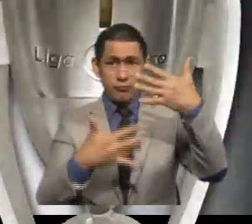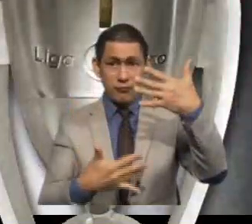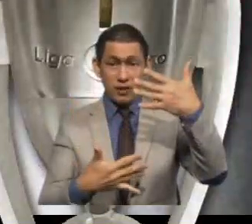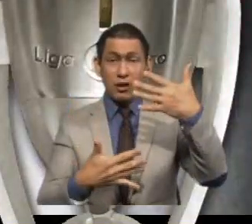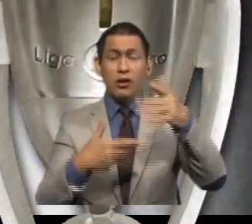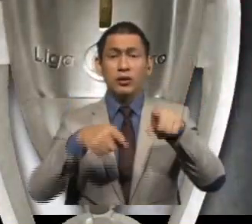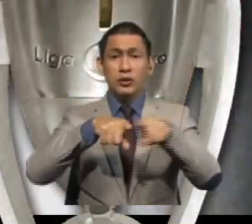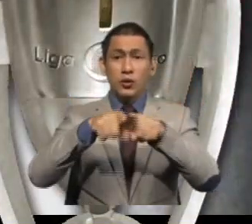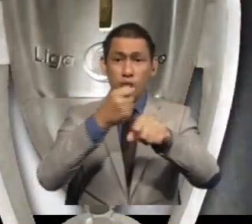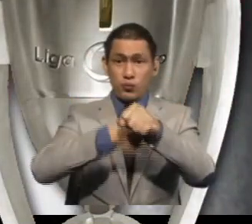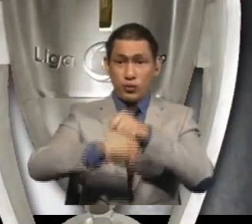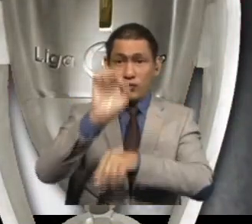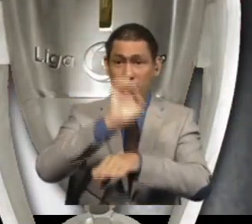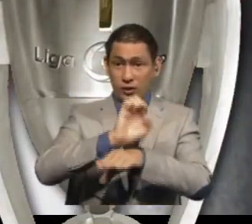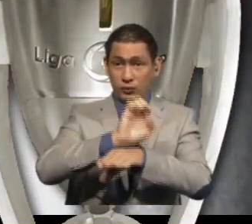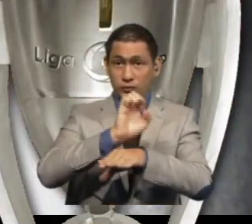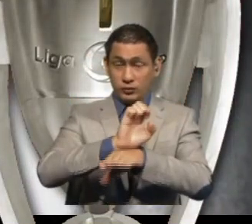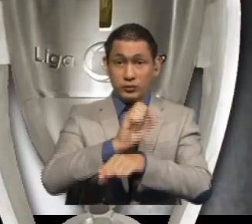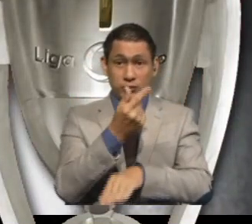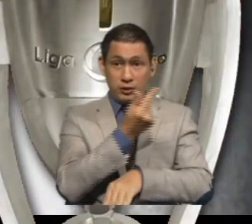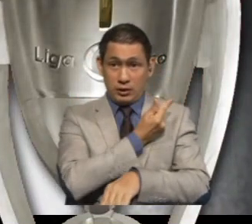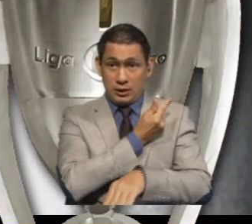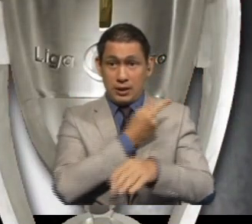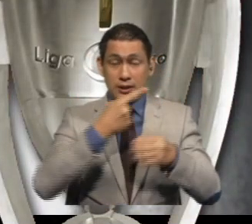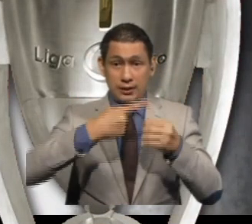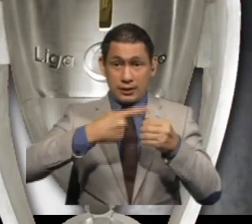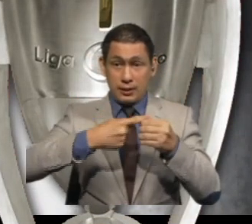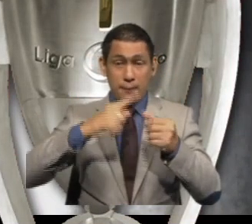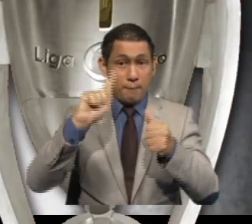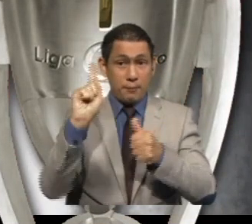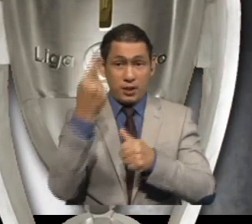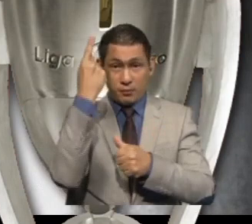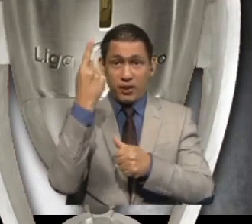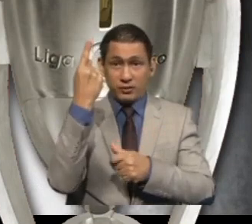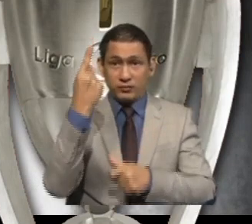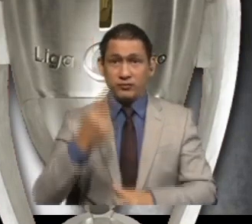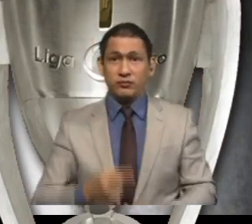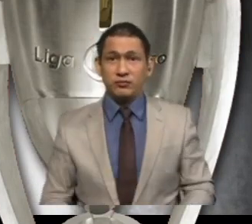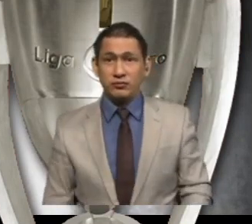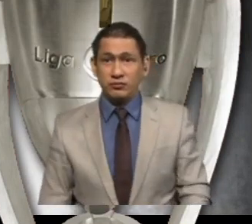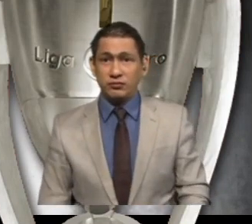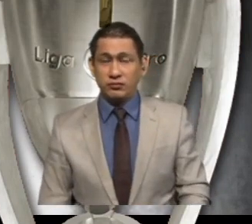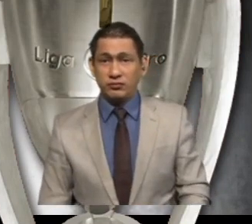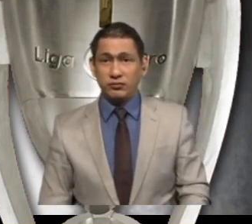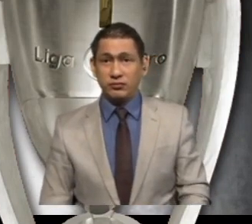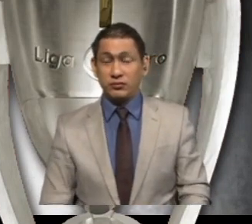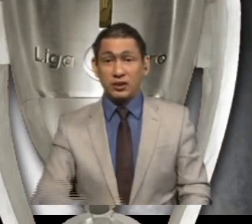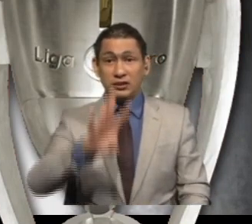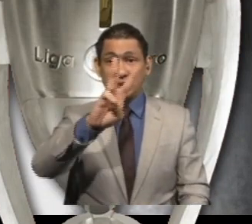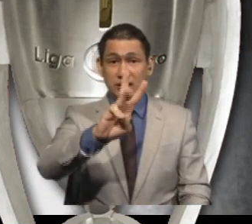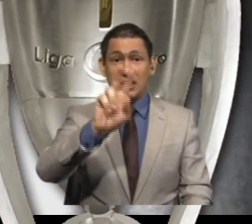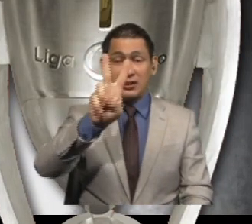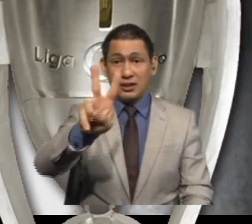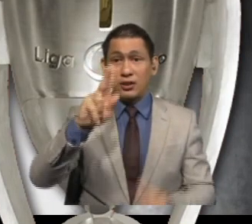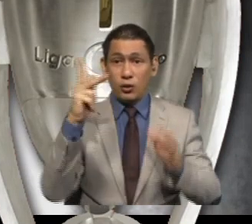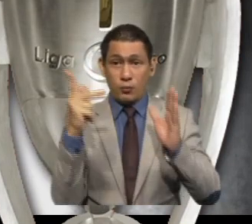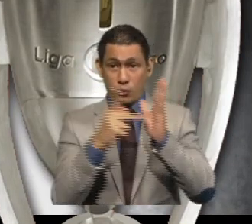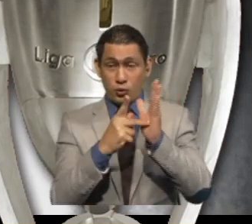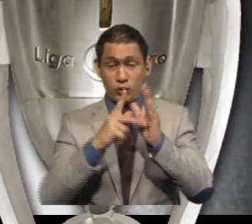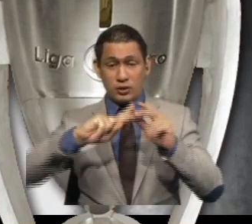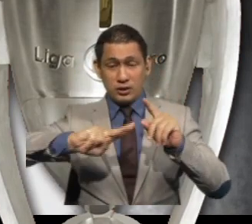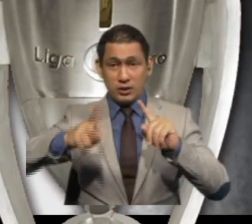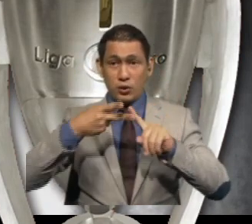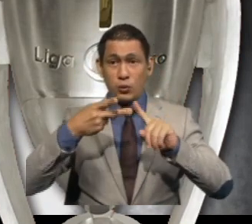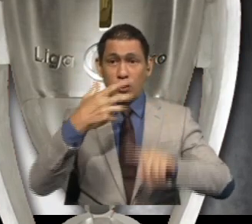donde Liga de Quito termina el campeonato con 62 puntos, seguido